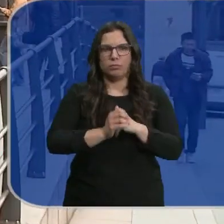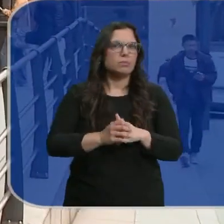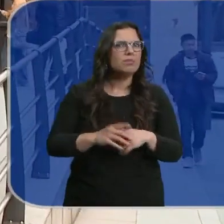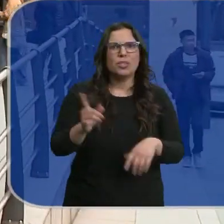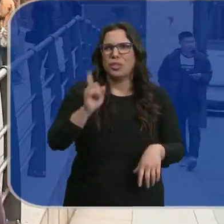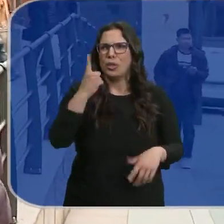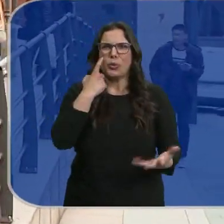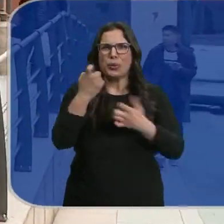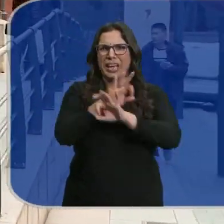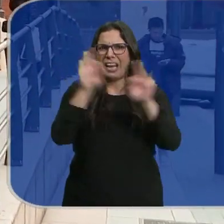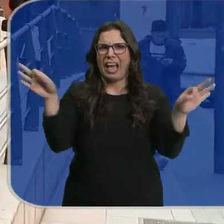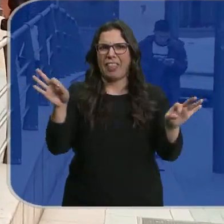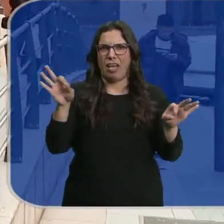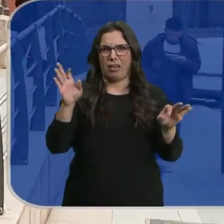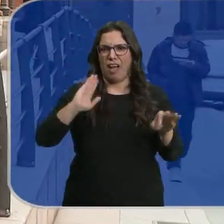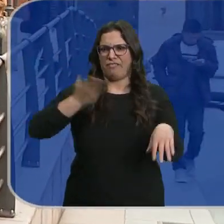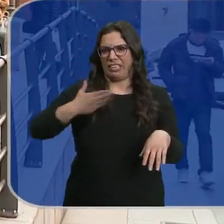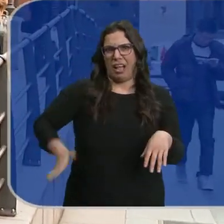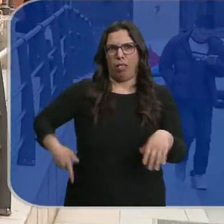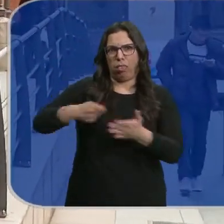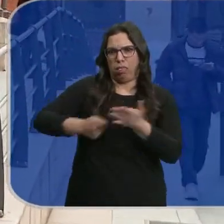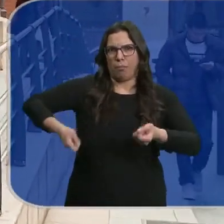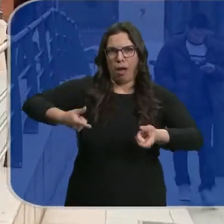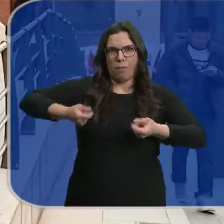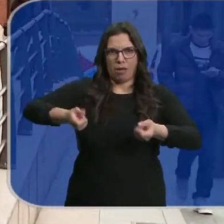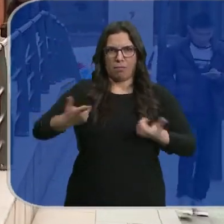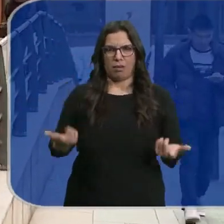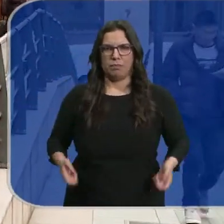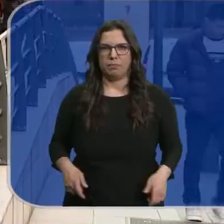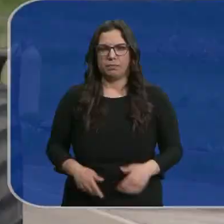No, no, yo no noto nada, yo lo noto en el bolsillo, porque cada vez me gasto más dinero.